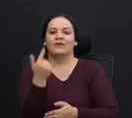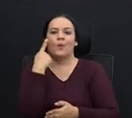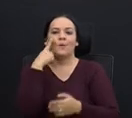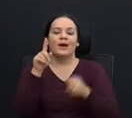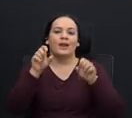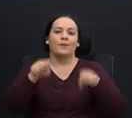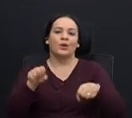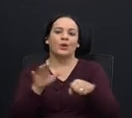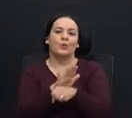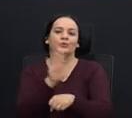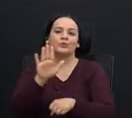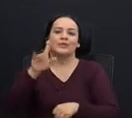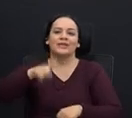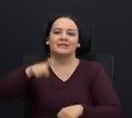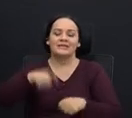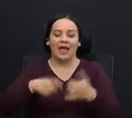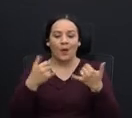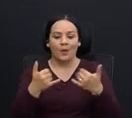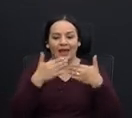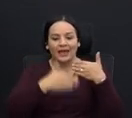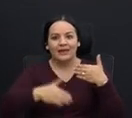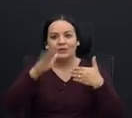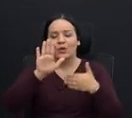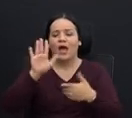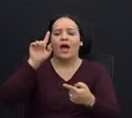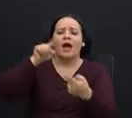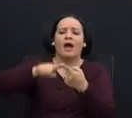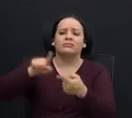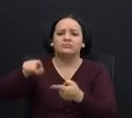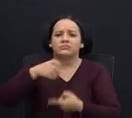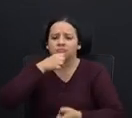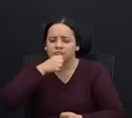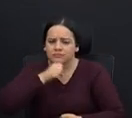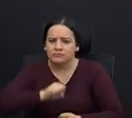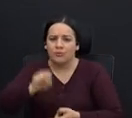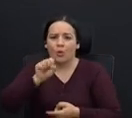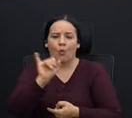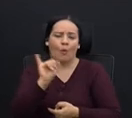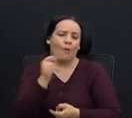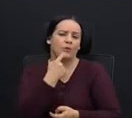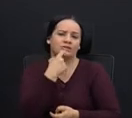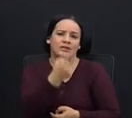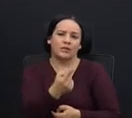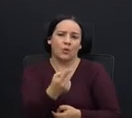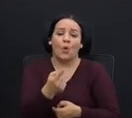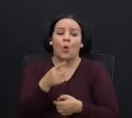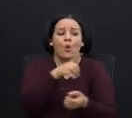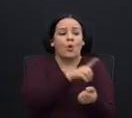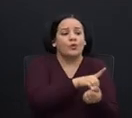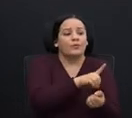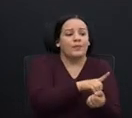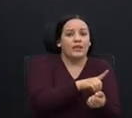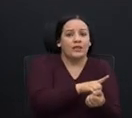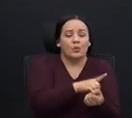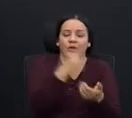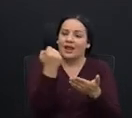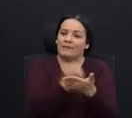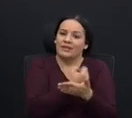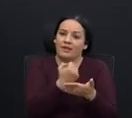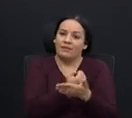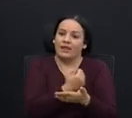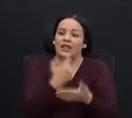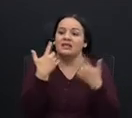sus necesidades de ahora en adelante y hasta su vejez, cuando tal y como se dijo, los médicos lamentablemente le